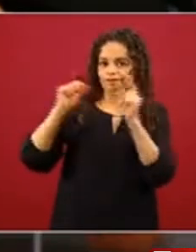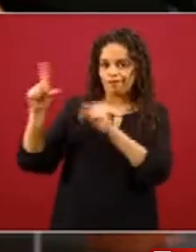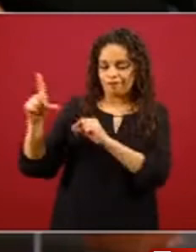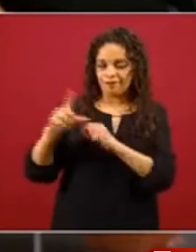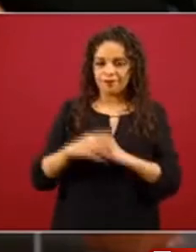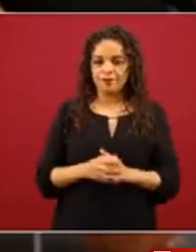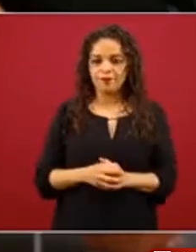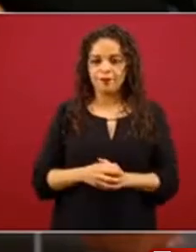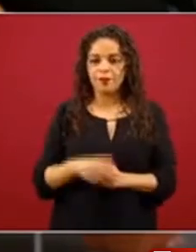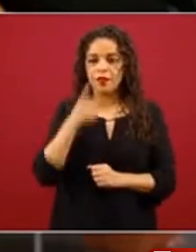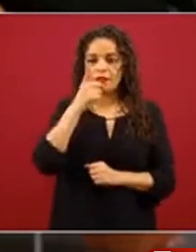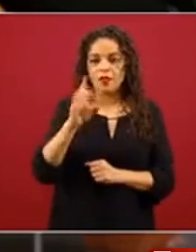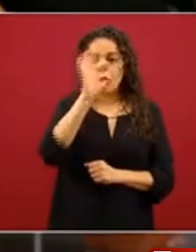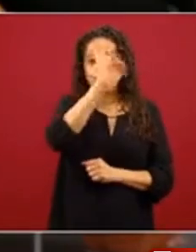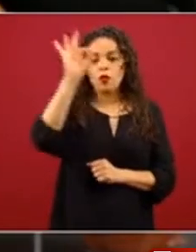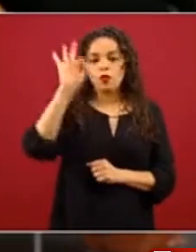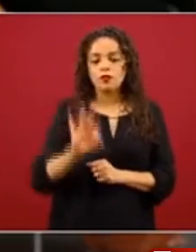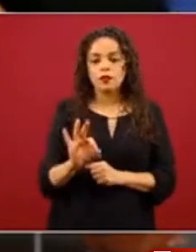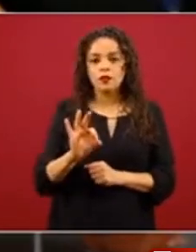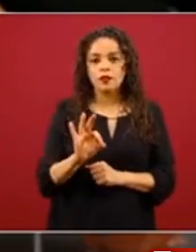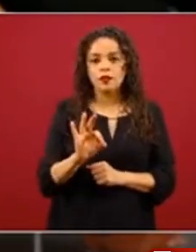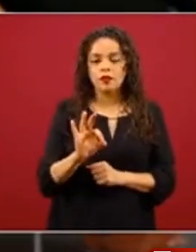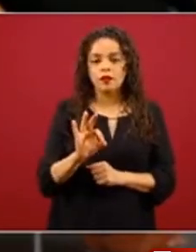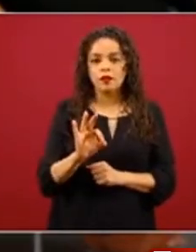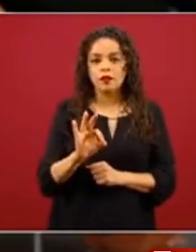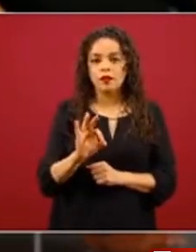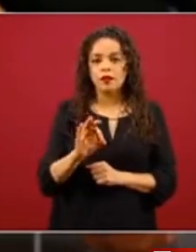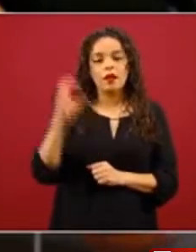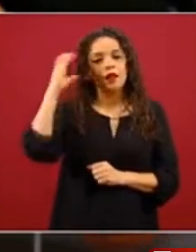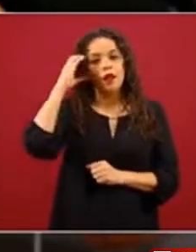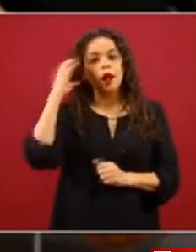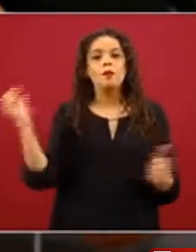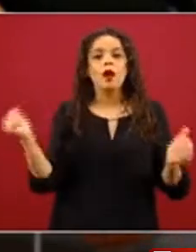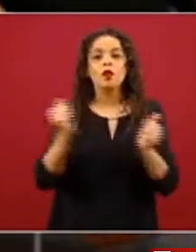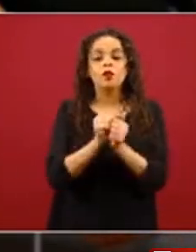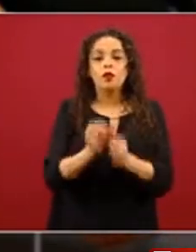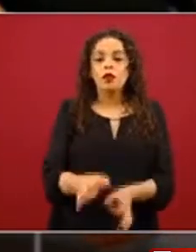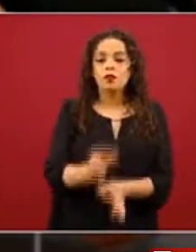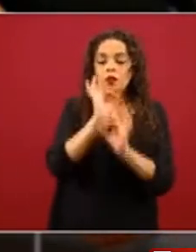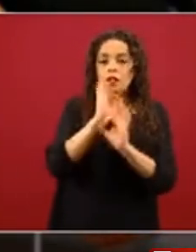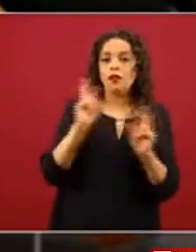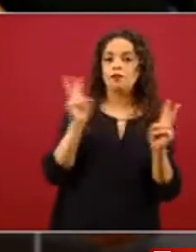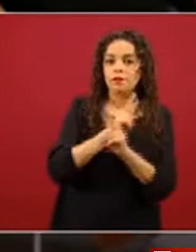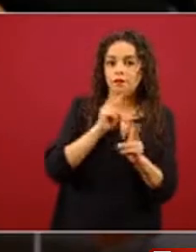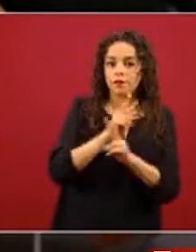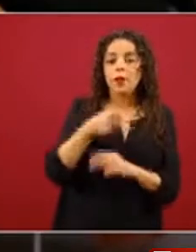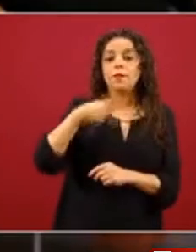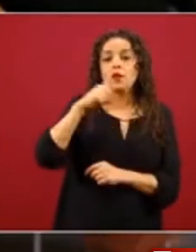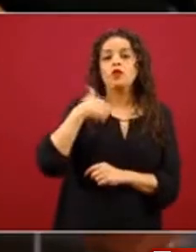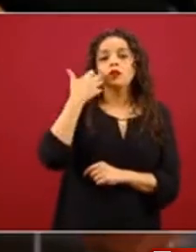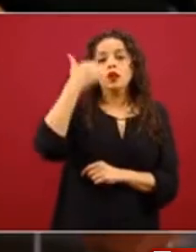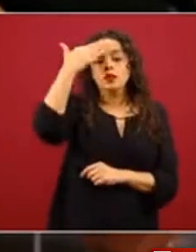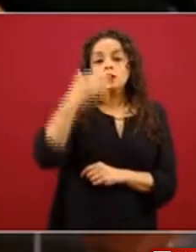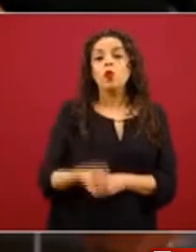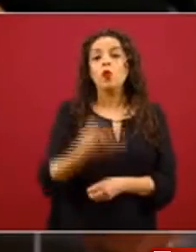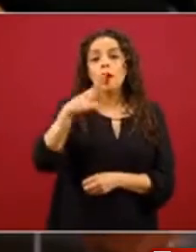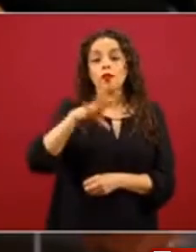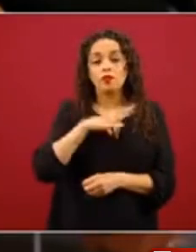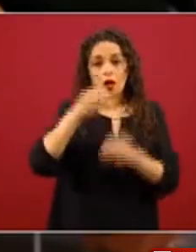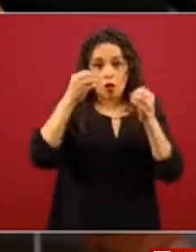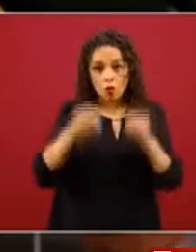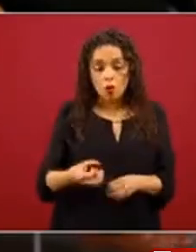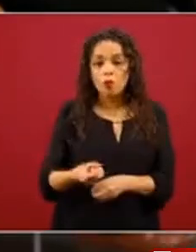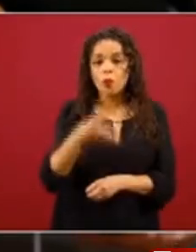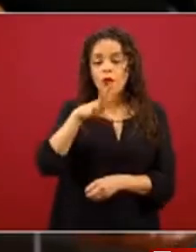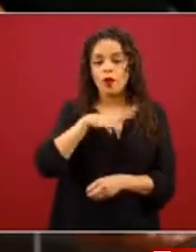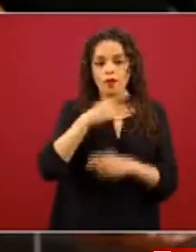presenta el porcentaje de camas con ventilador, pero me gustaría que me dijera cuántas camas hay disponibles, cuántas se encuentran ocupadas y no